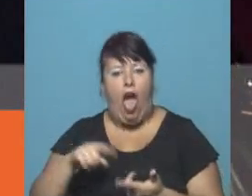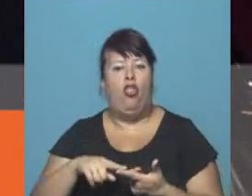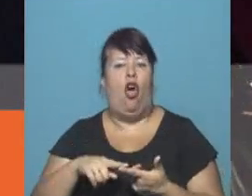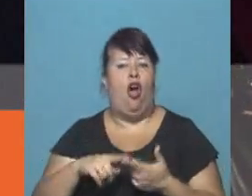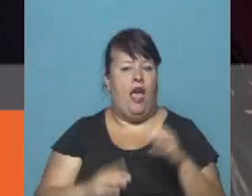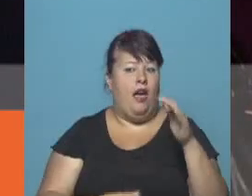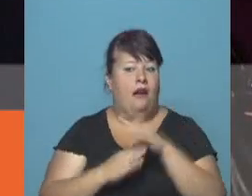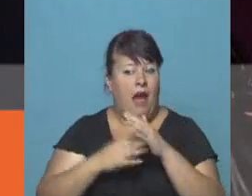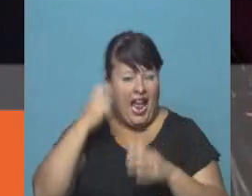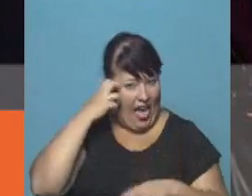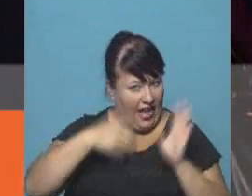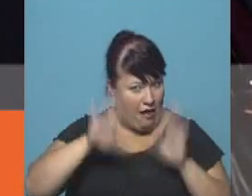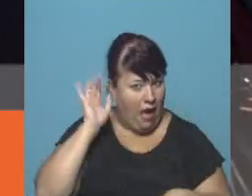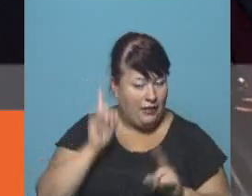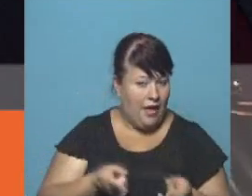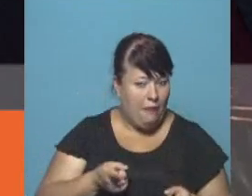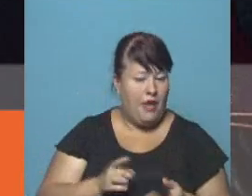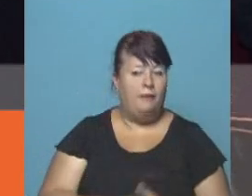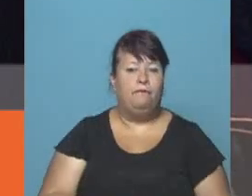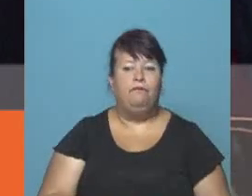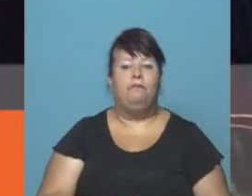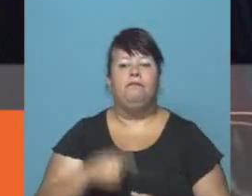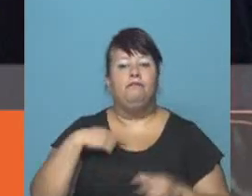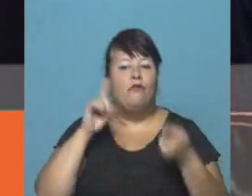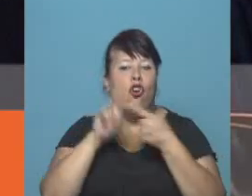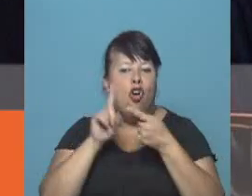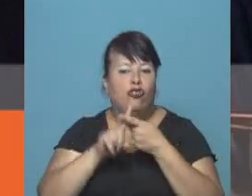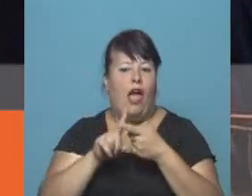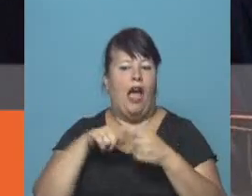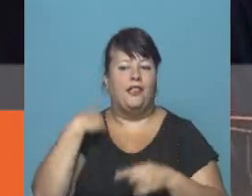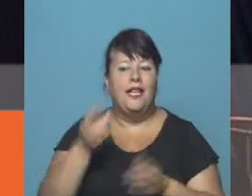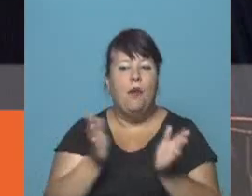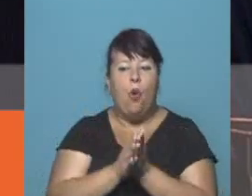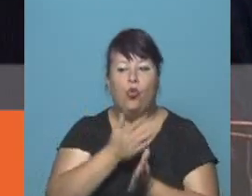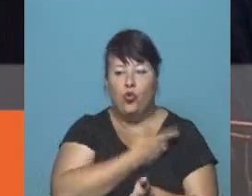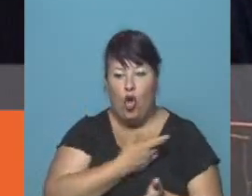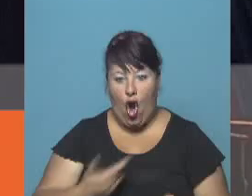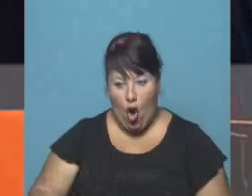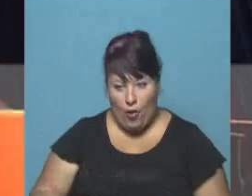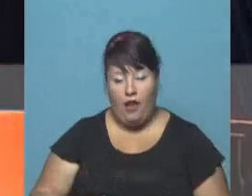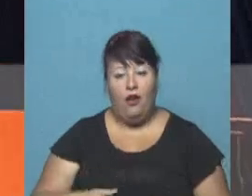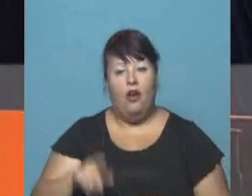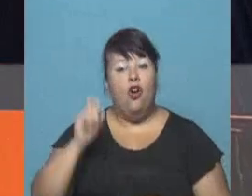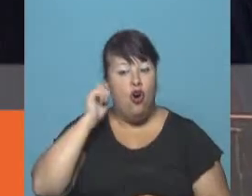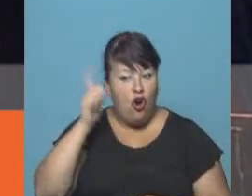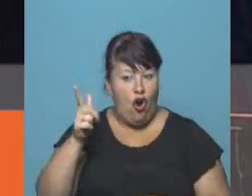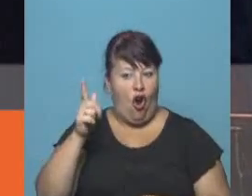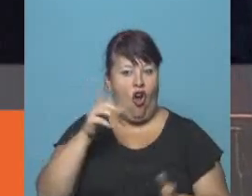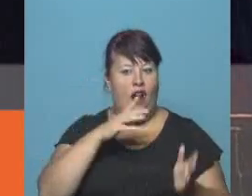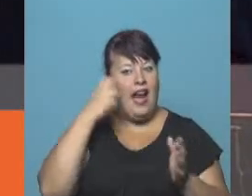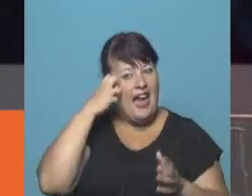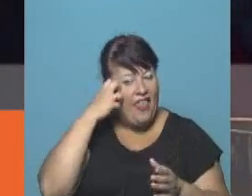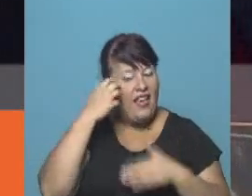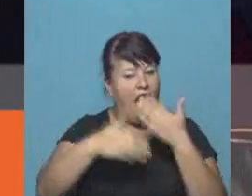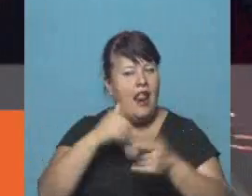está liderado por radicales además, y nuestro vínculo permanente con el gobierno, ha logrado llevar la mirada del radicalismo